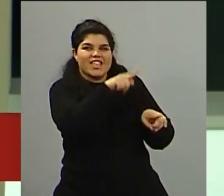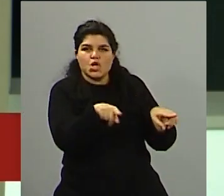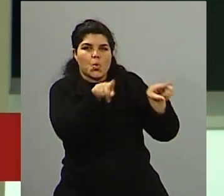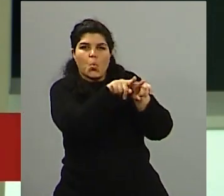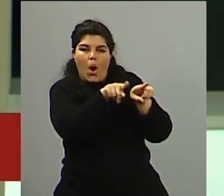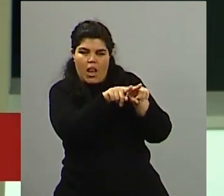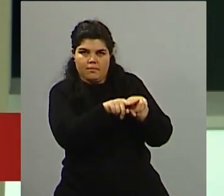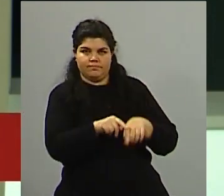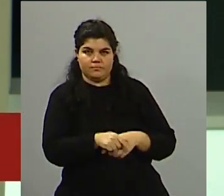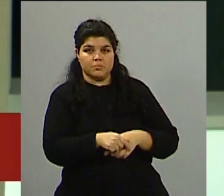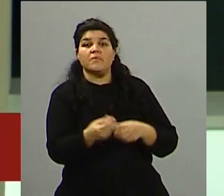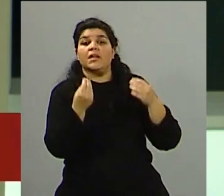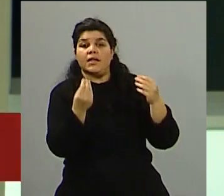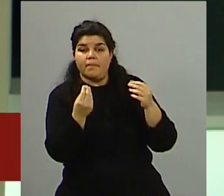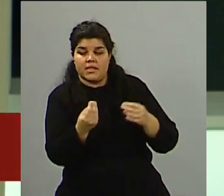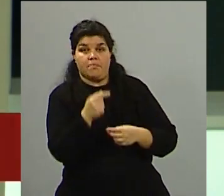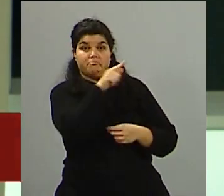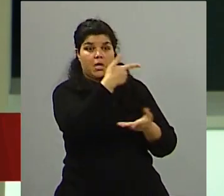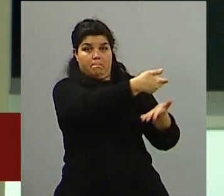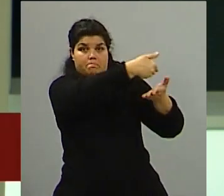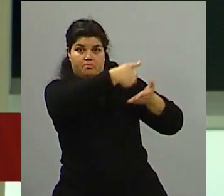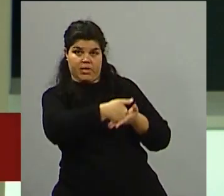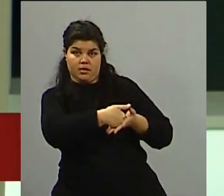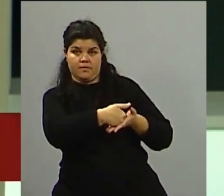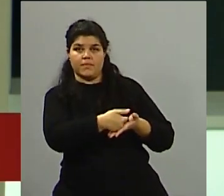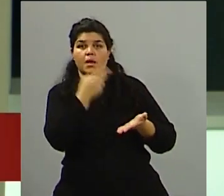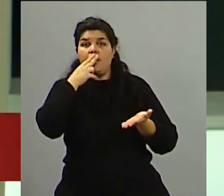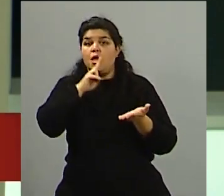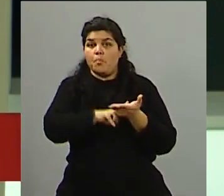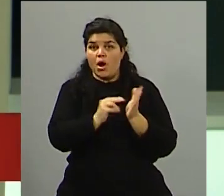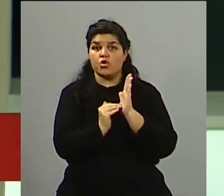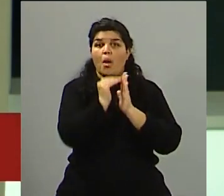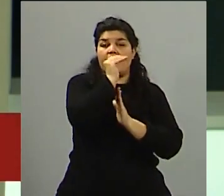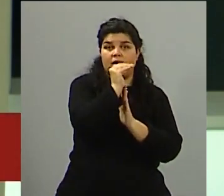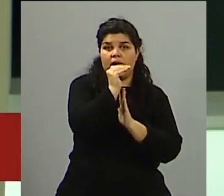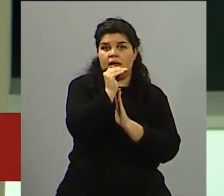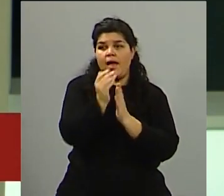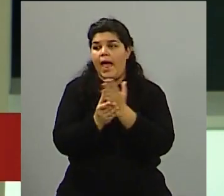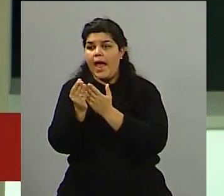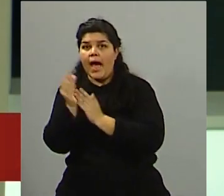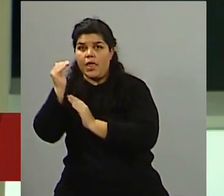una meta de déficit fiscal, es decir, tenés que o aumentar los impuestos o disminuir el gasto y al mismo tiempo